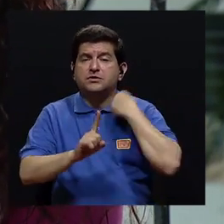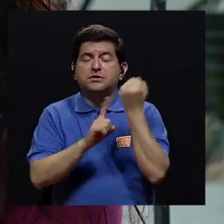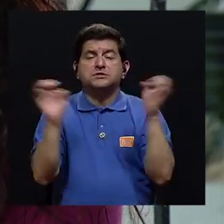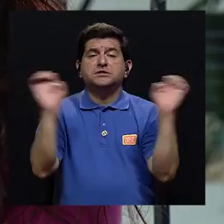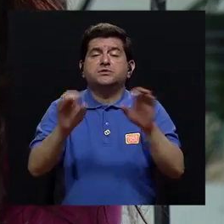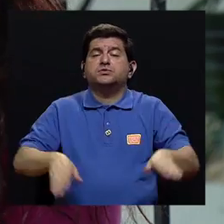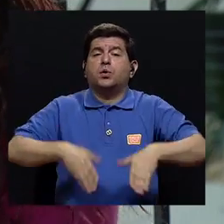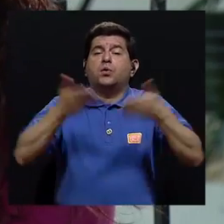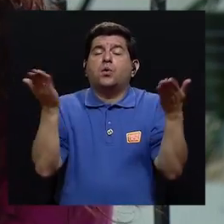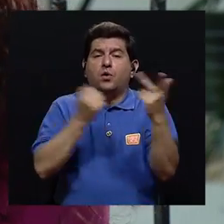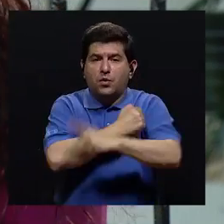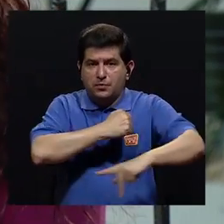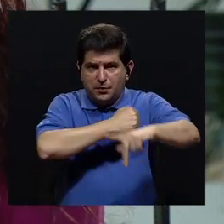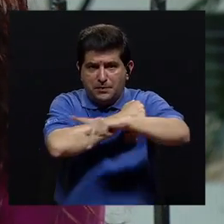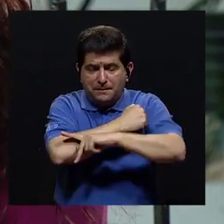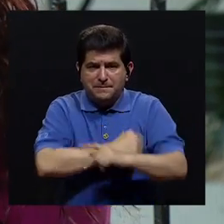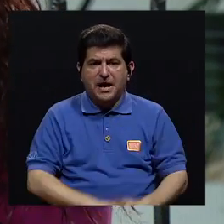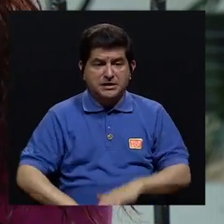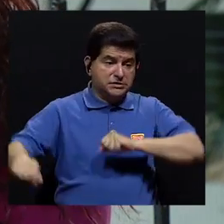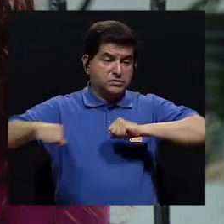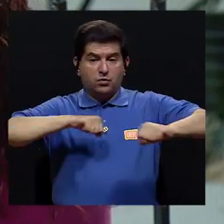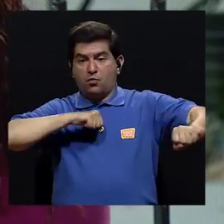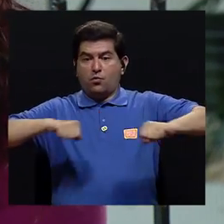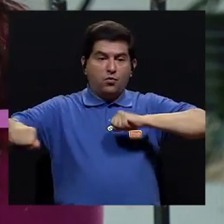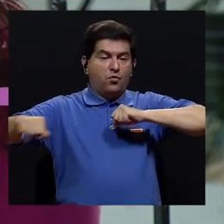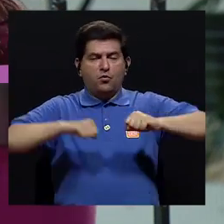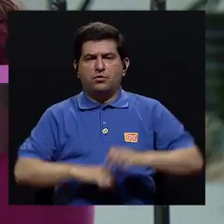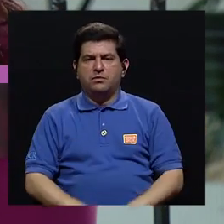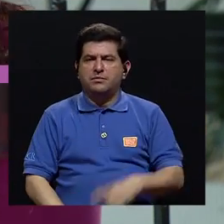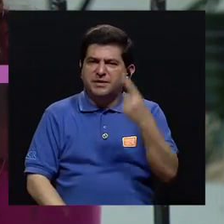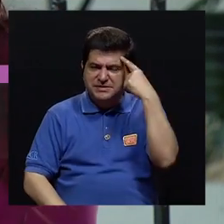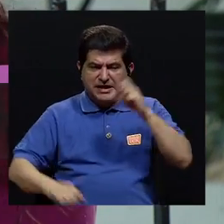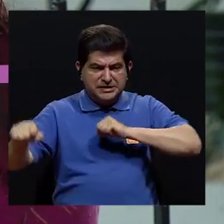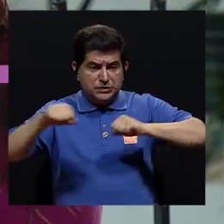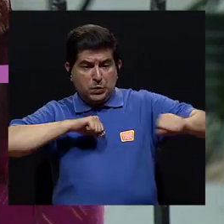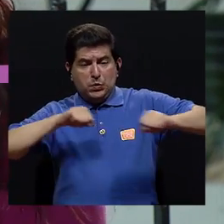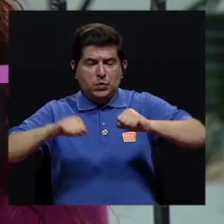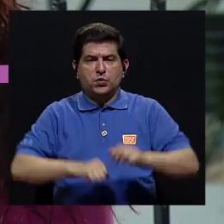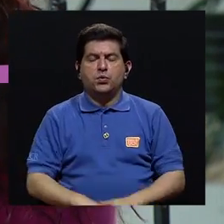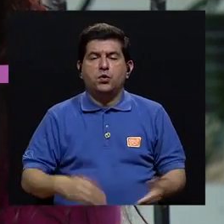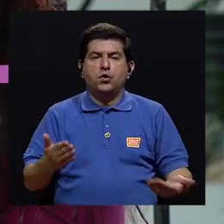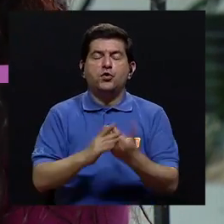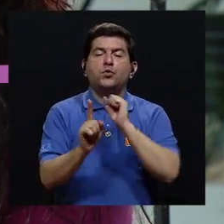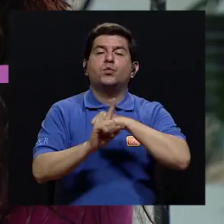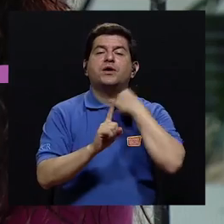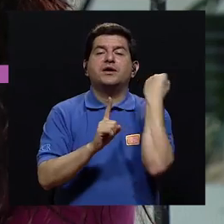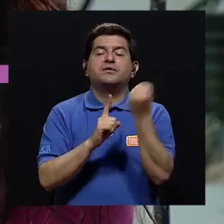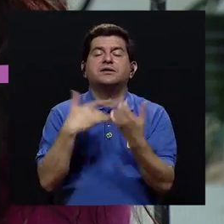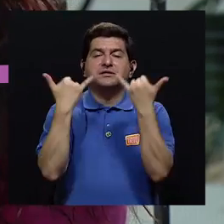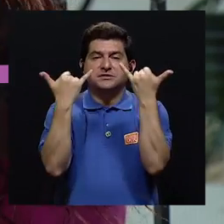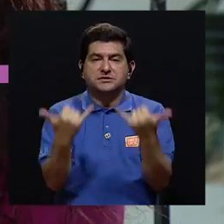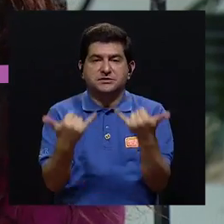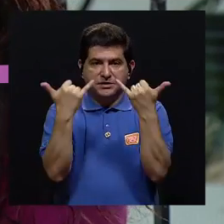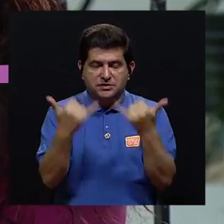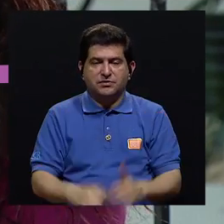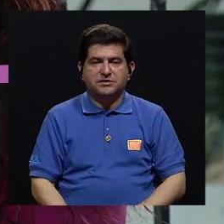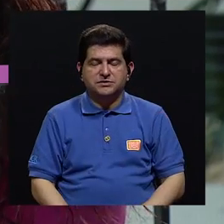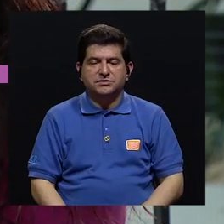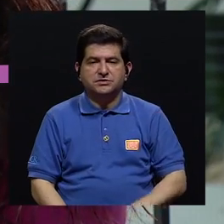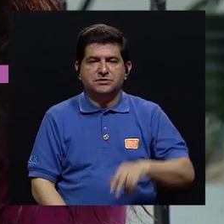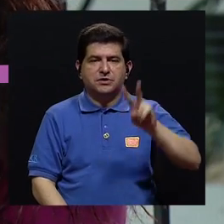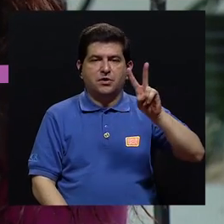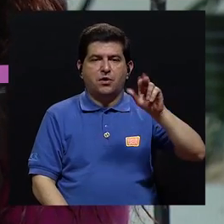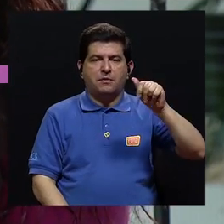una situación de emergencia. Es un país completamente sísmico, entonces un sismo, un terremoto, ahora el nuevo factor que tenemos que es